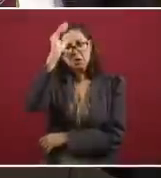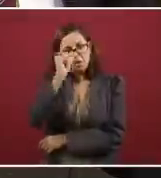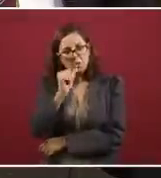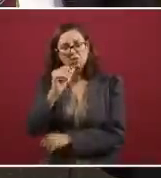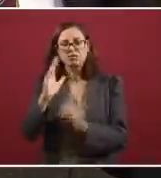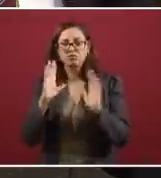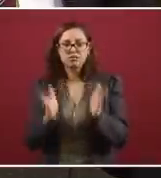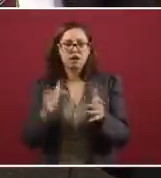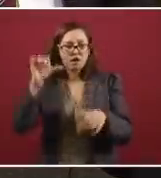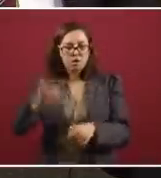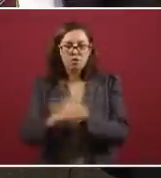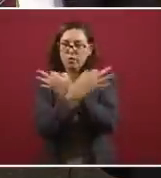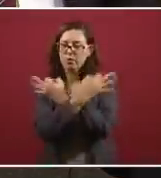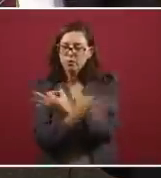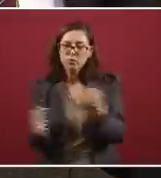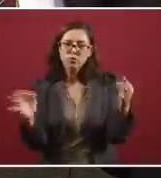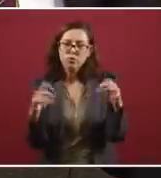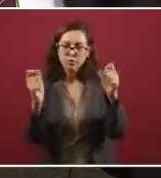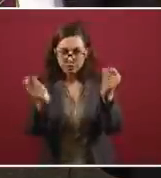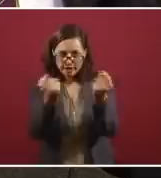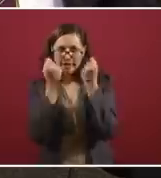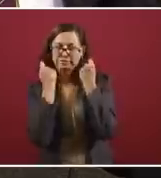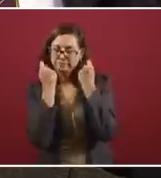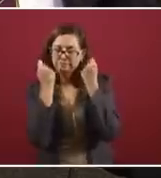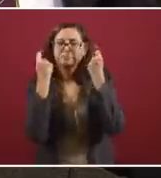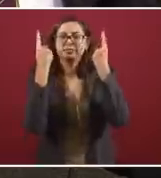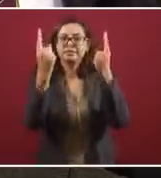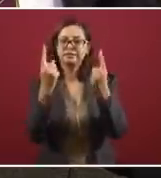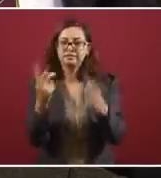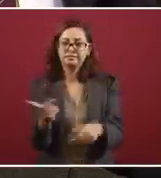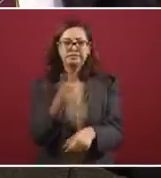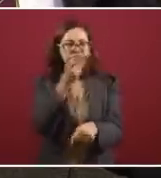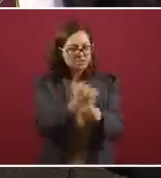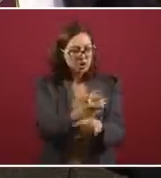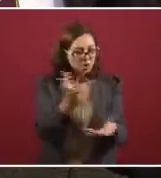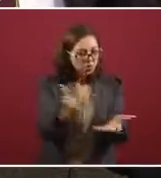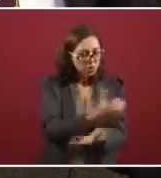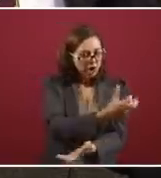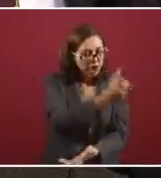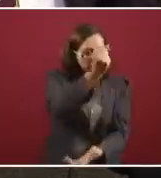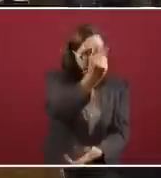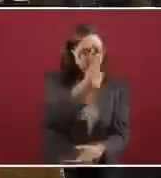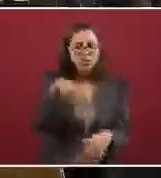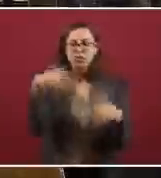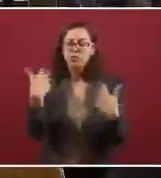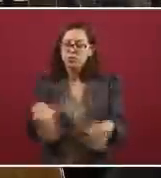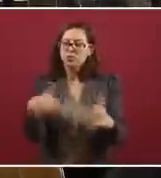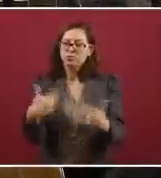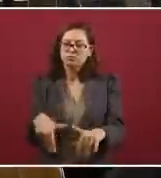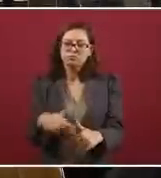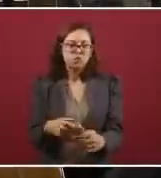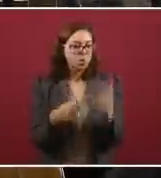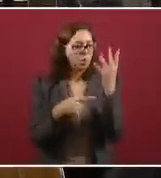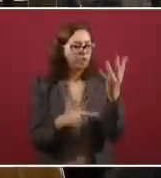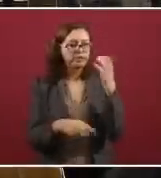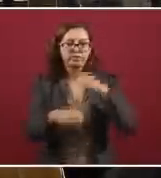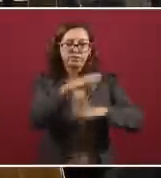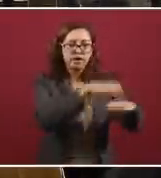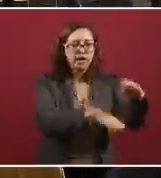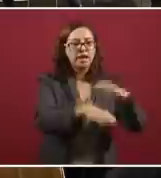anunciando. Yo creo que también se merecen el segundo ganar de este ganar-ganar cada una de las cuatro